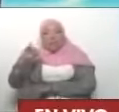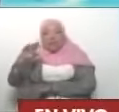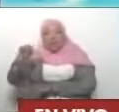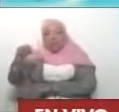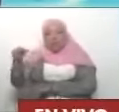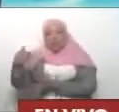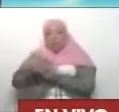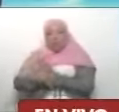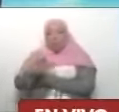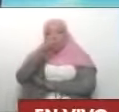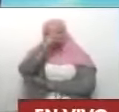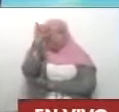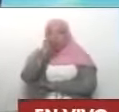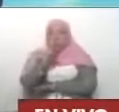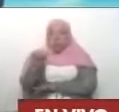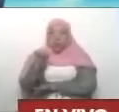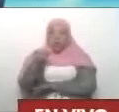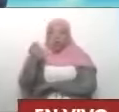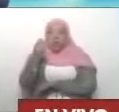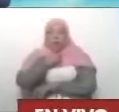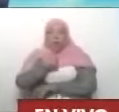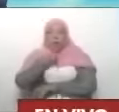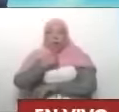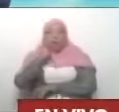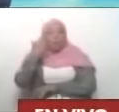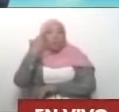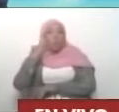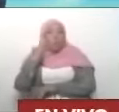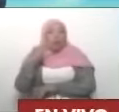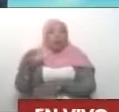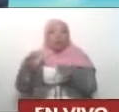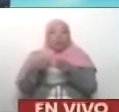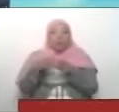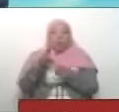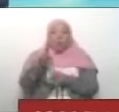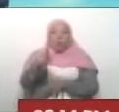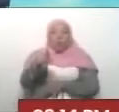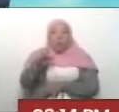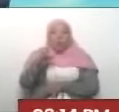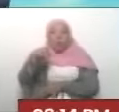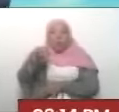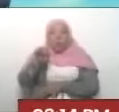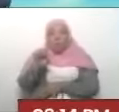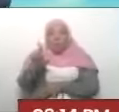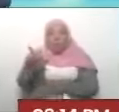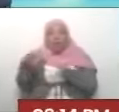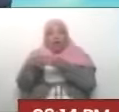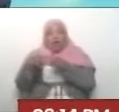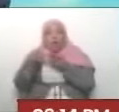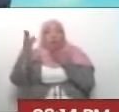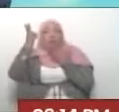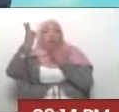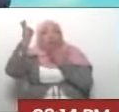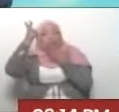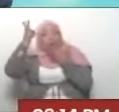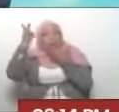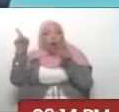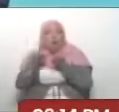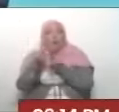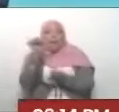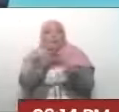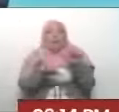las resistencias afro-venezolanas, es decir, mestizos, los cumbes, ¿no? Recordando a nuestro